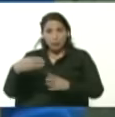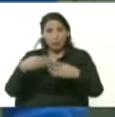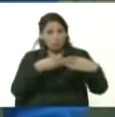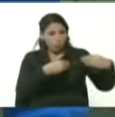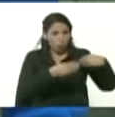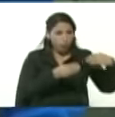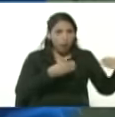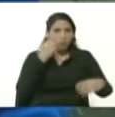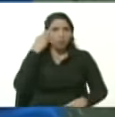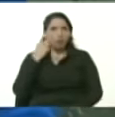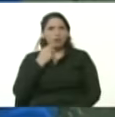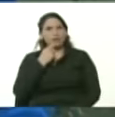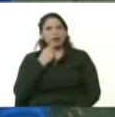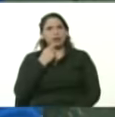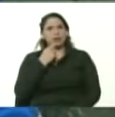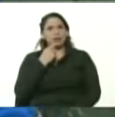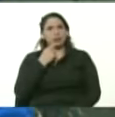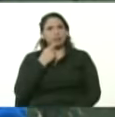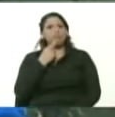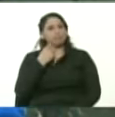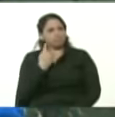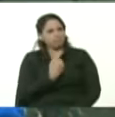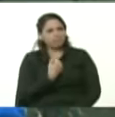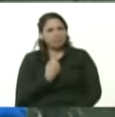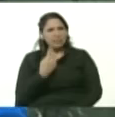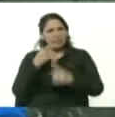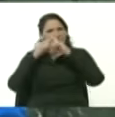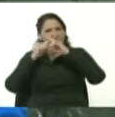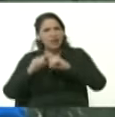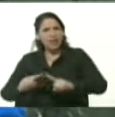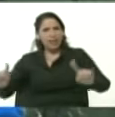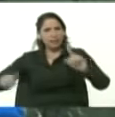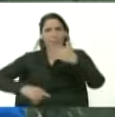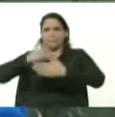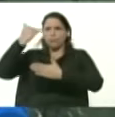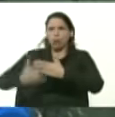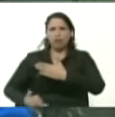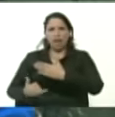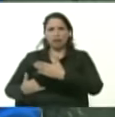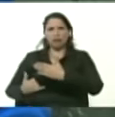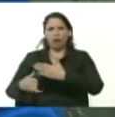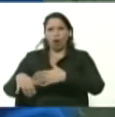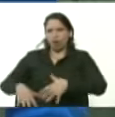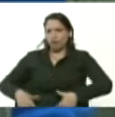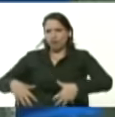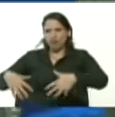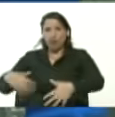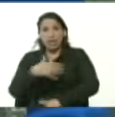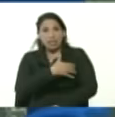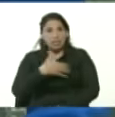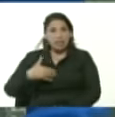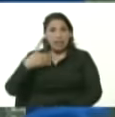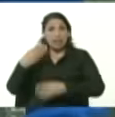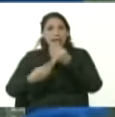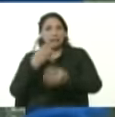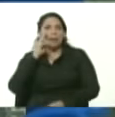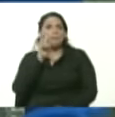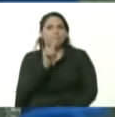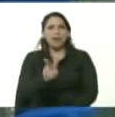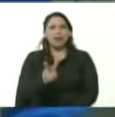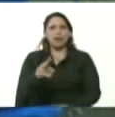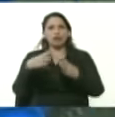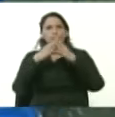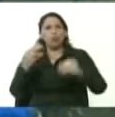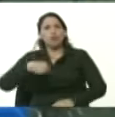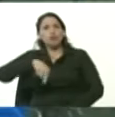bolivariano intrínsecamente contrario al proyecto monroísta y que pretende hacer ver que toda